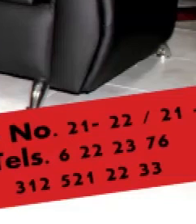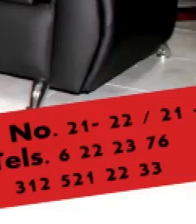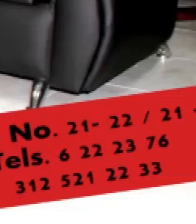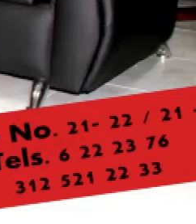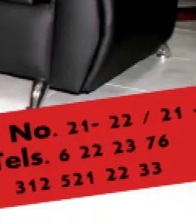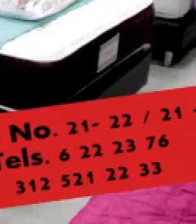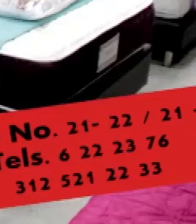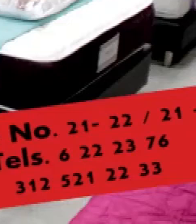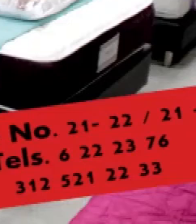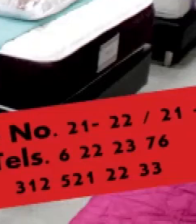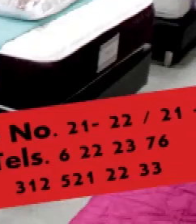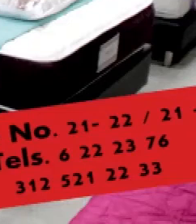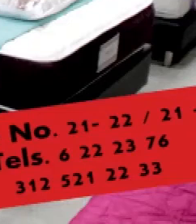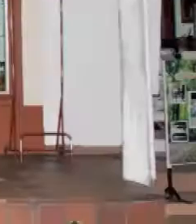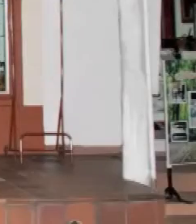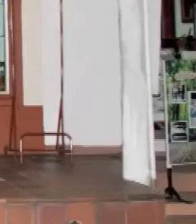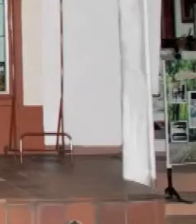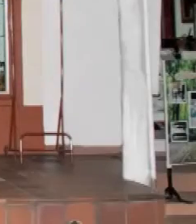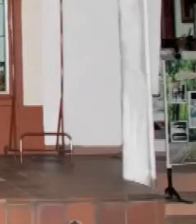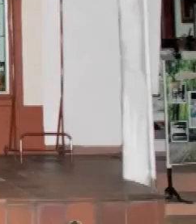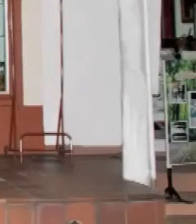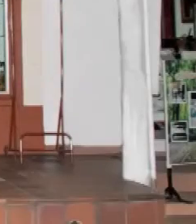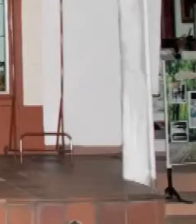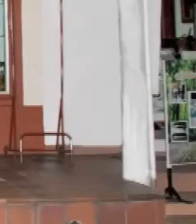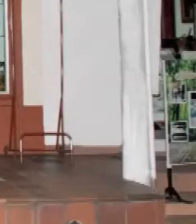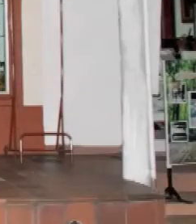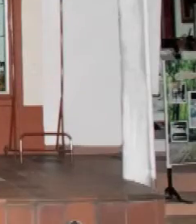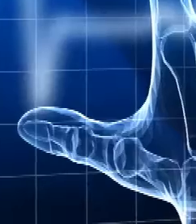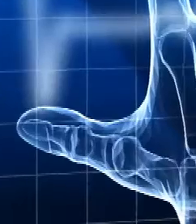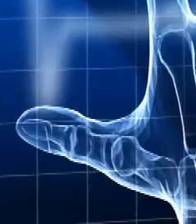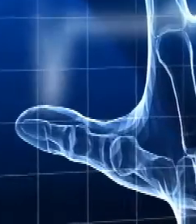número 21 22 y 21 26